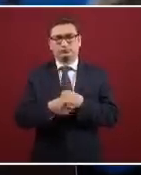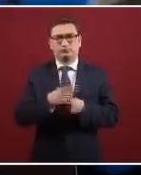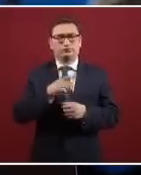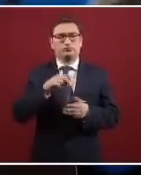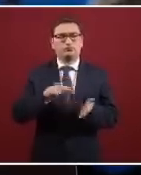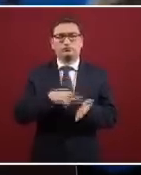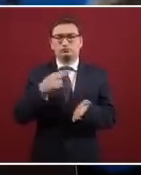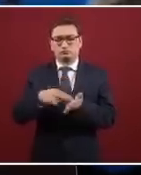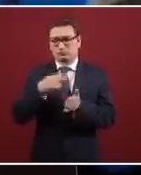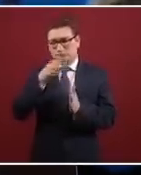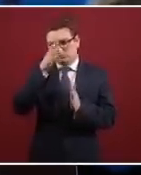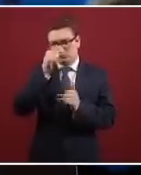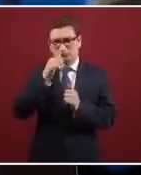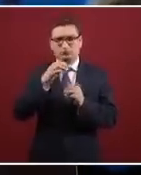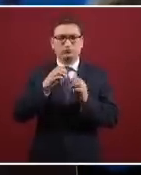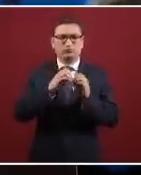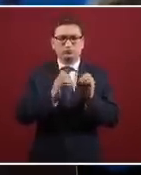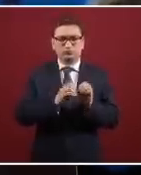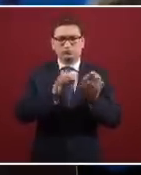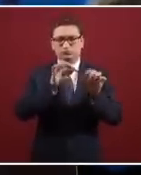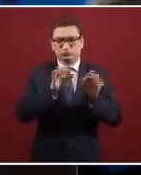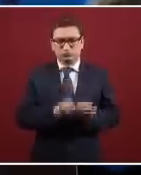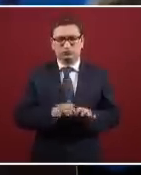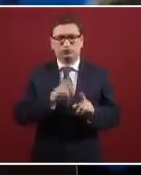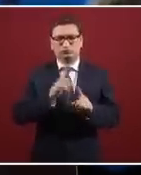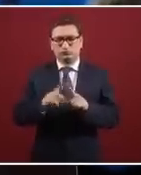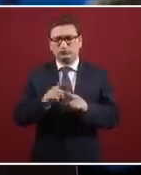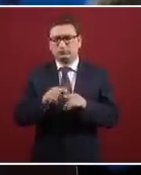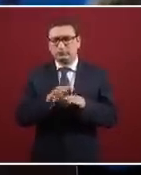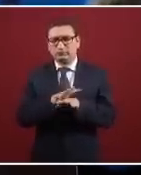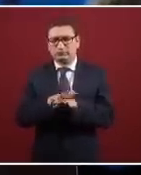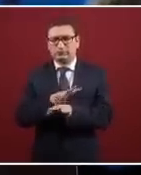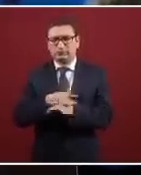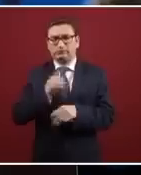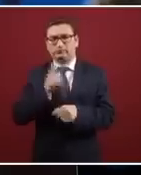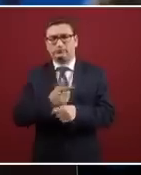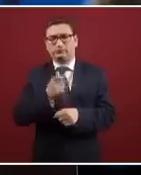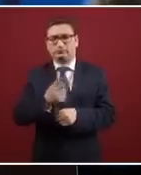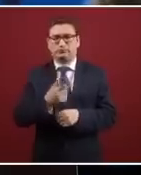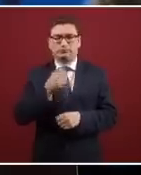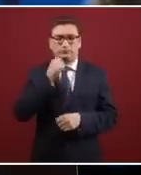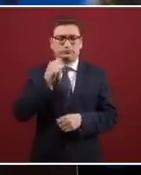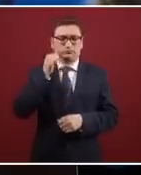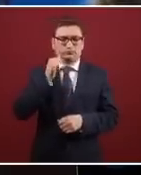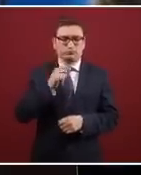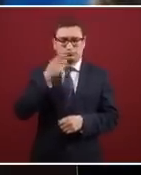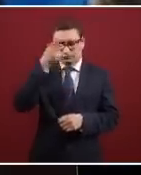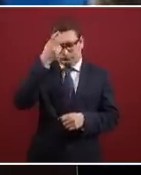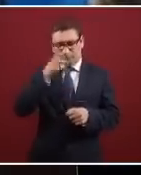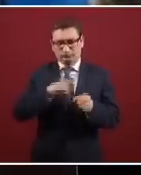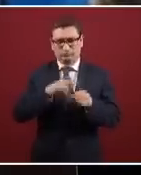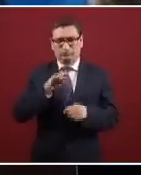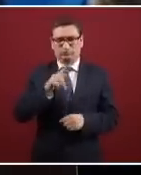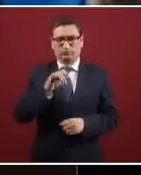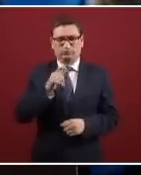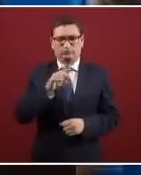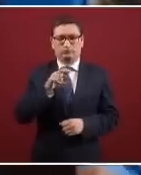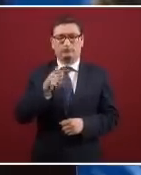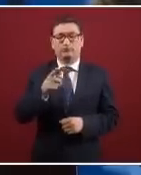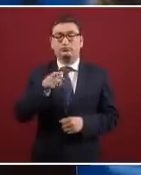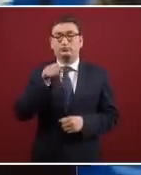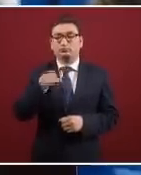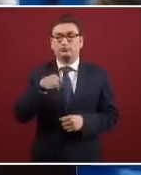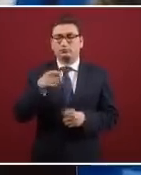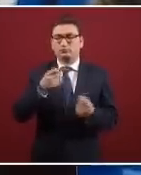de convenios, oficios, convenios modificatorios. Ayer el director Bartlett habló de que si hay personas que